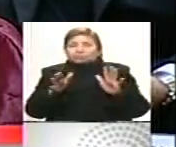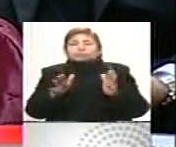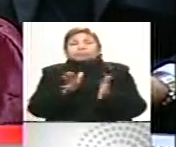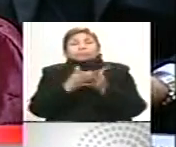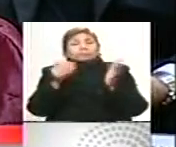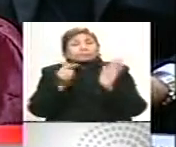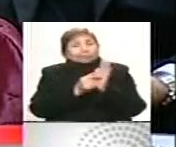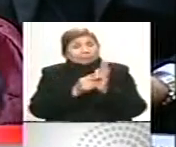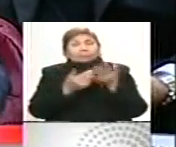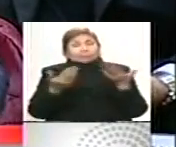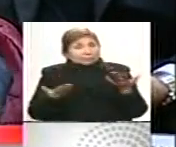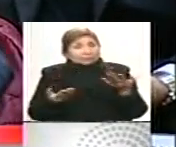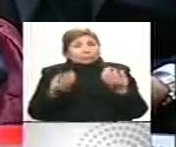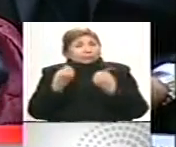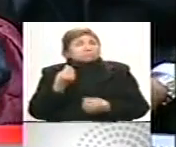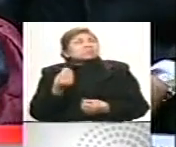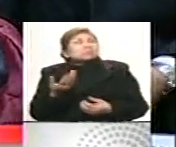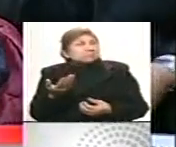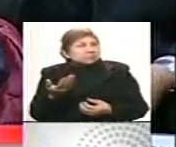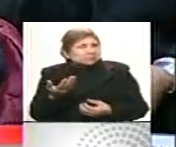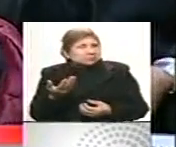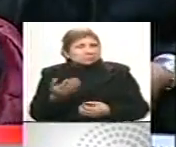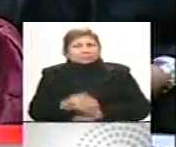Y además, porque